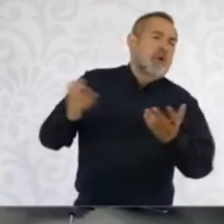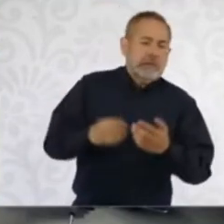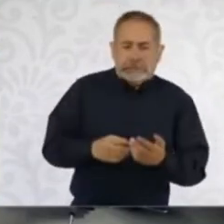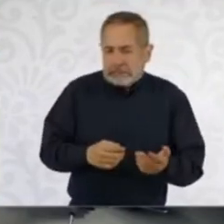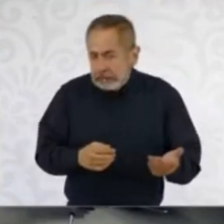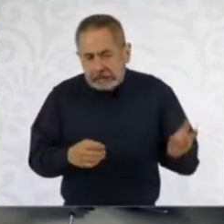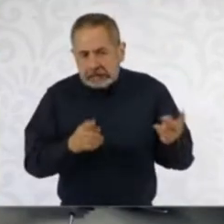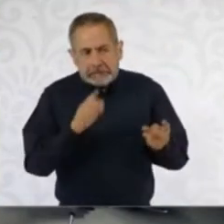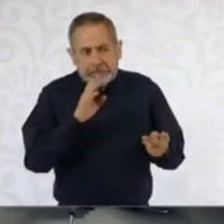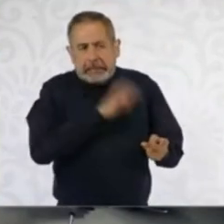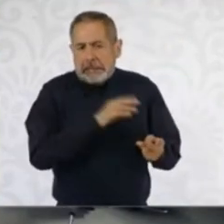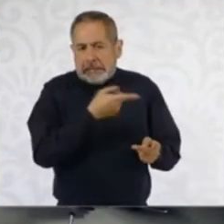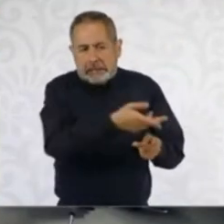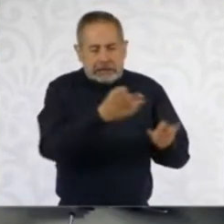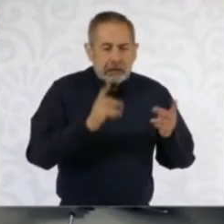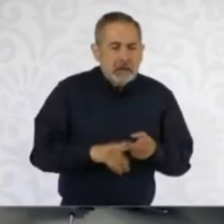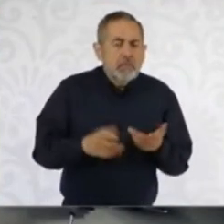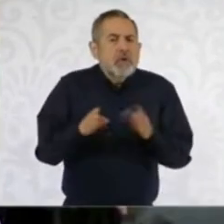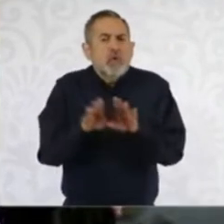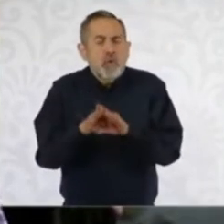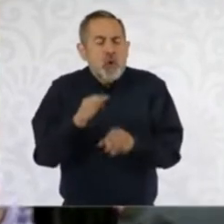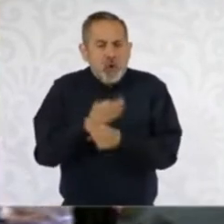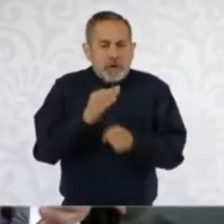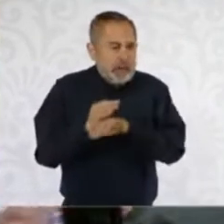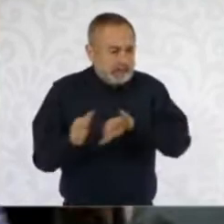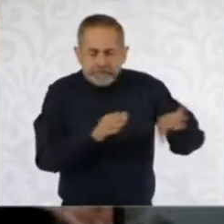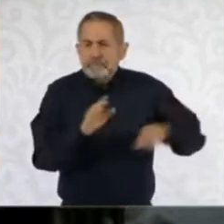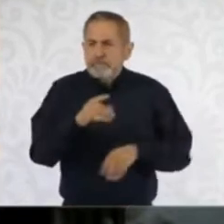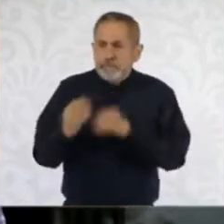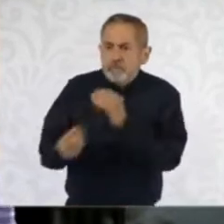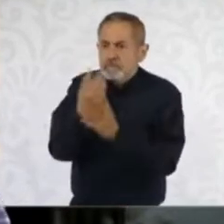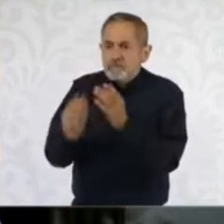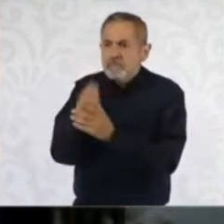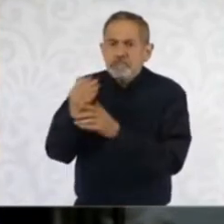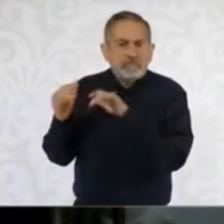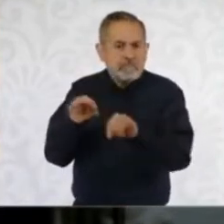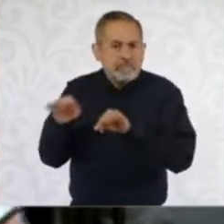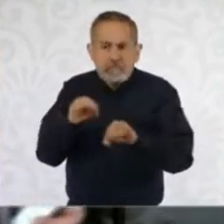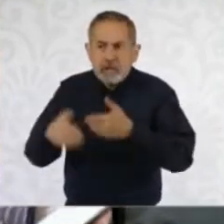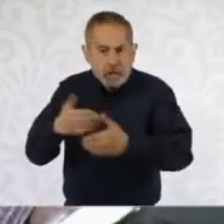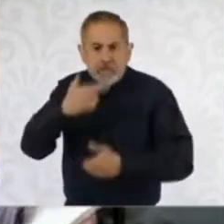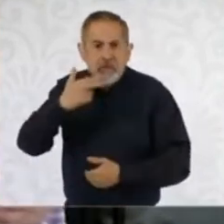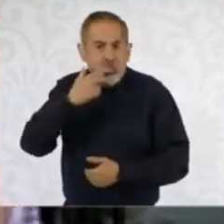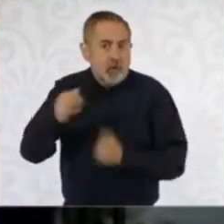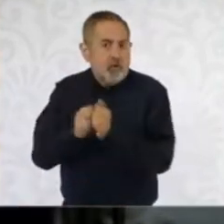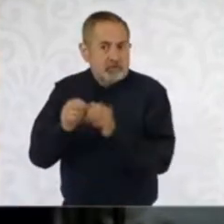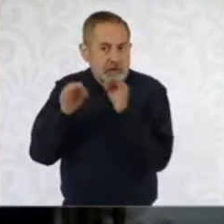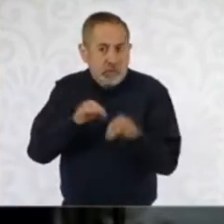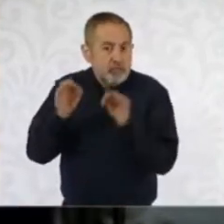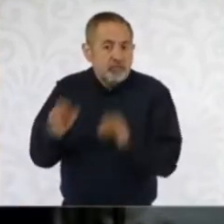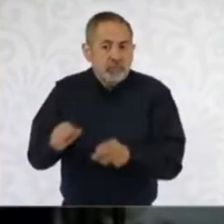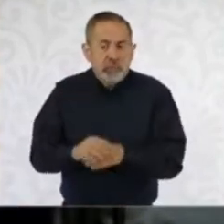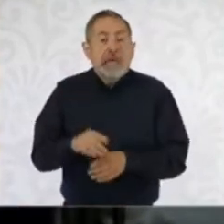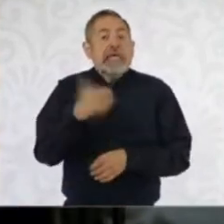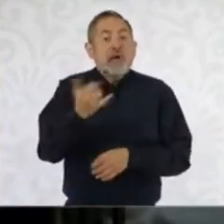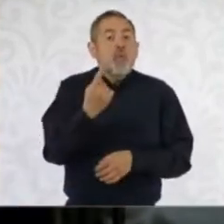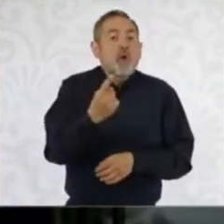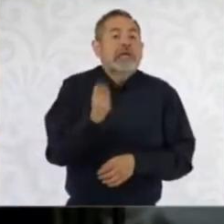esta tendencia en mejorar, primero la creación de empleos y empleos de calidad, pero sobre todo lo que es la evolución de los